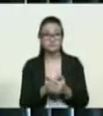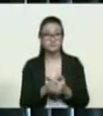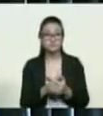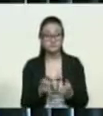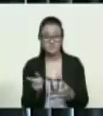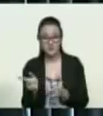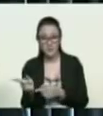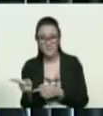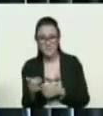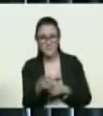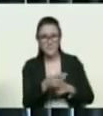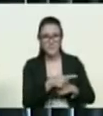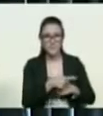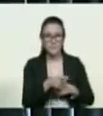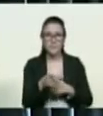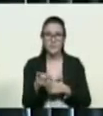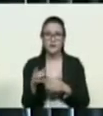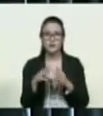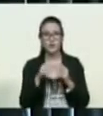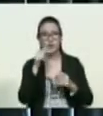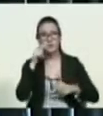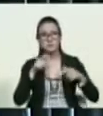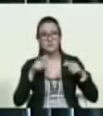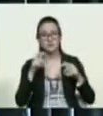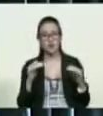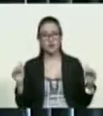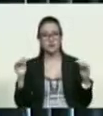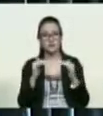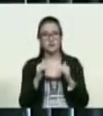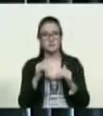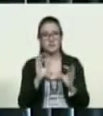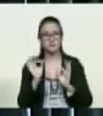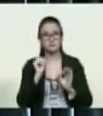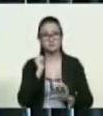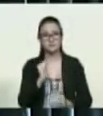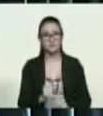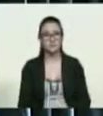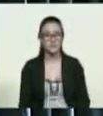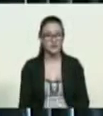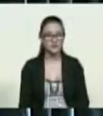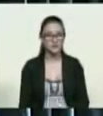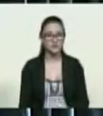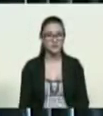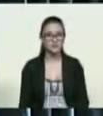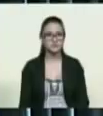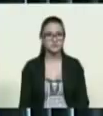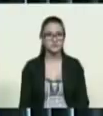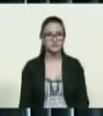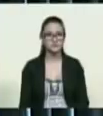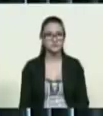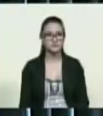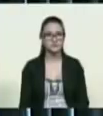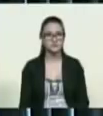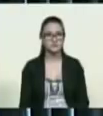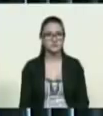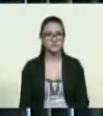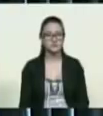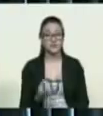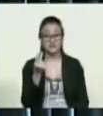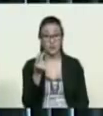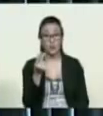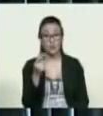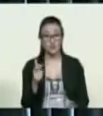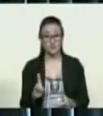destrozos sobre todos los que nos encontrábamos en la tarima, de arriba hacia abajo. Y el segundo dron,